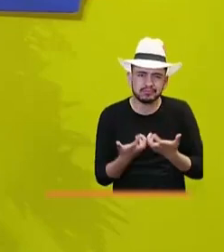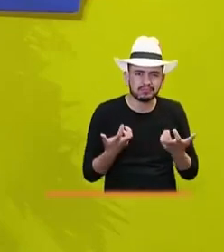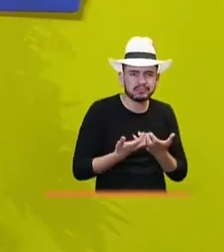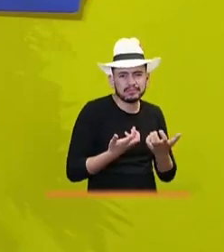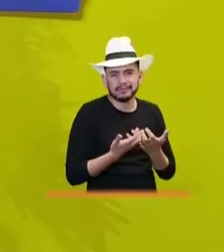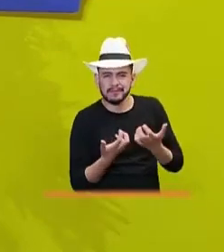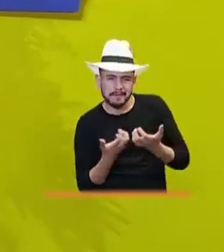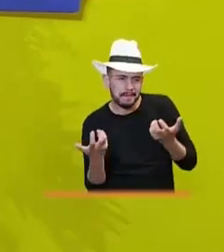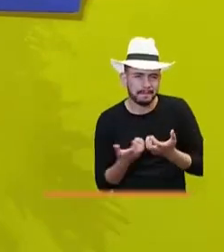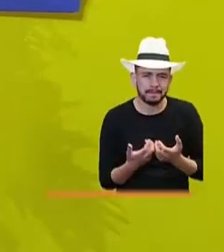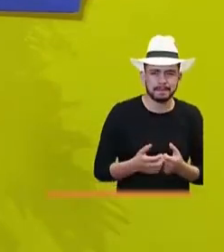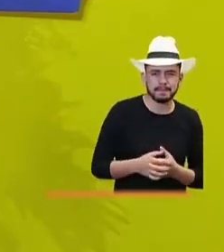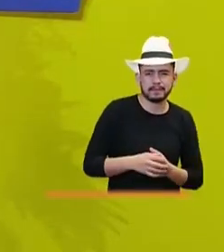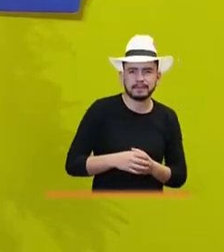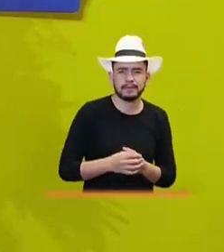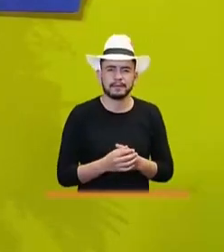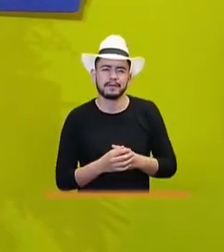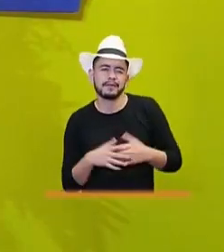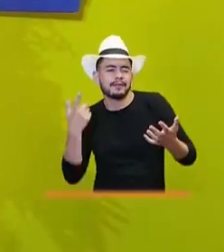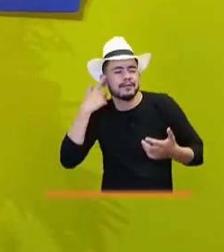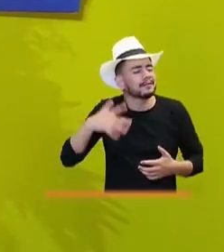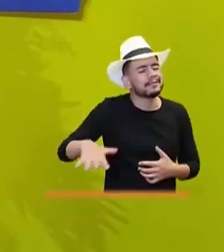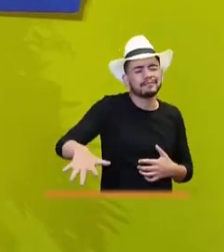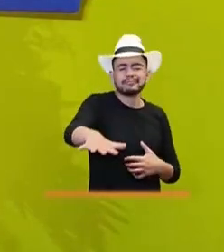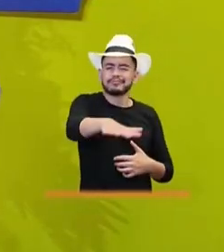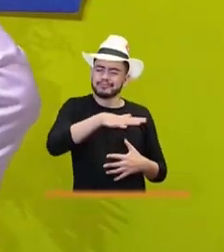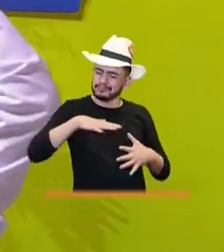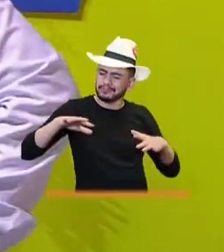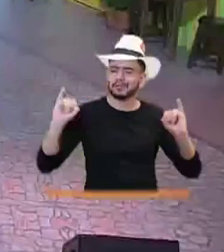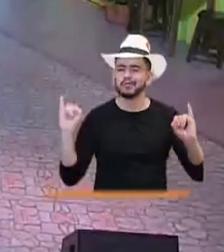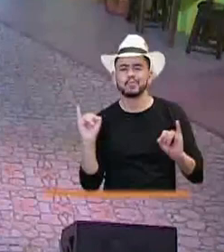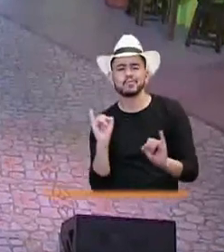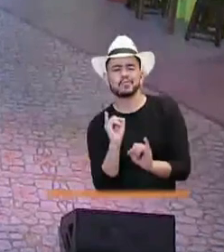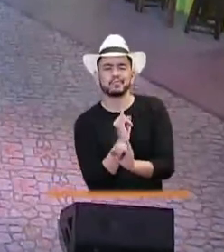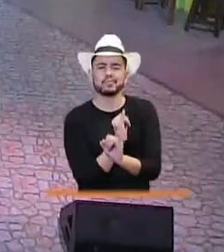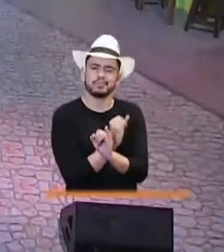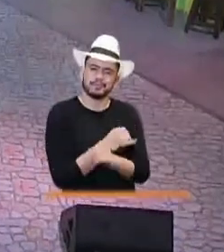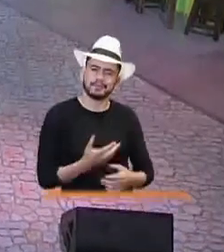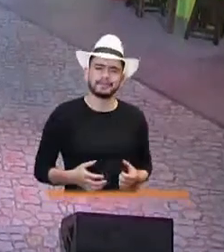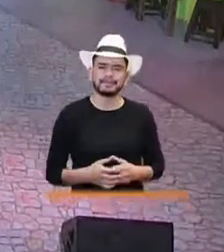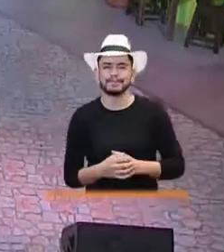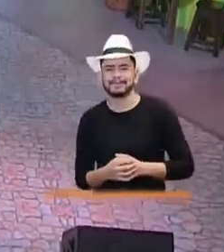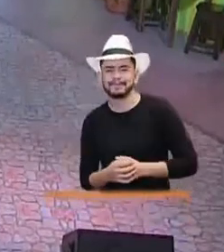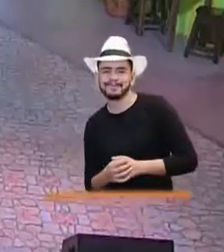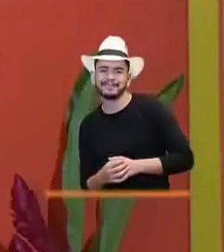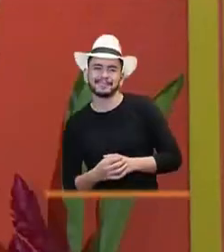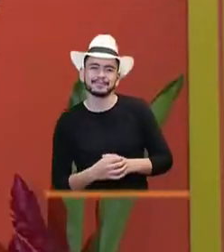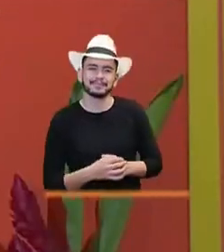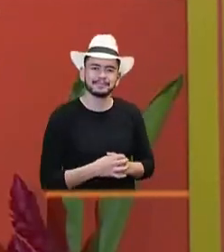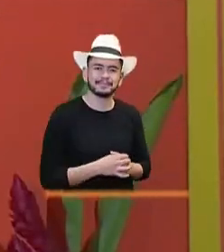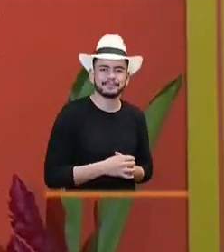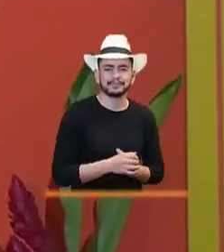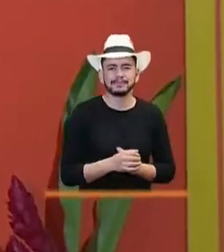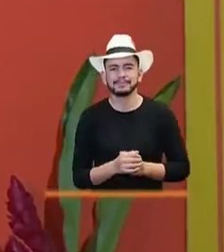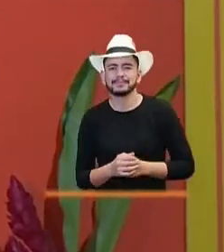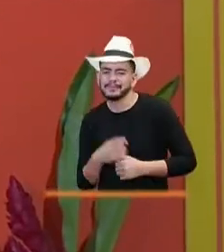al día y no he adelgazado nada. Yo quiero entender el odio y